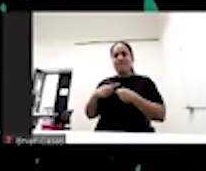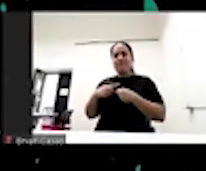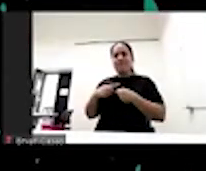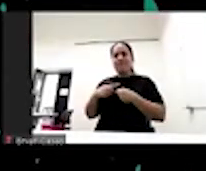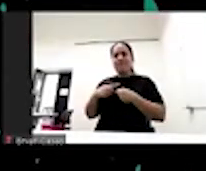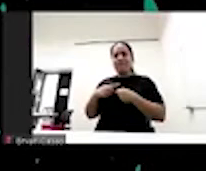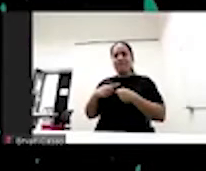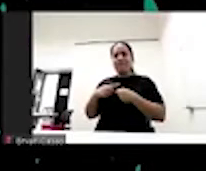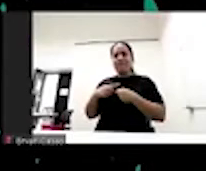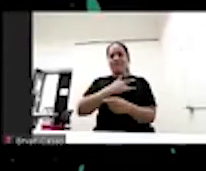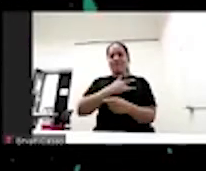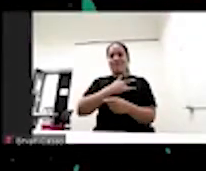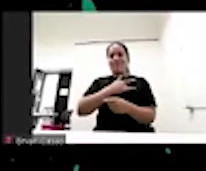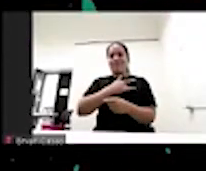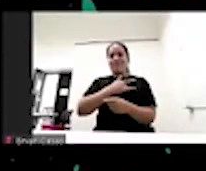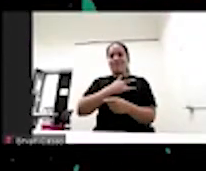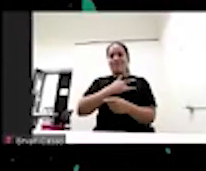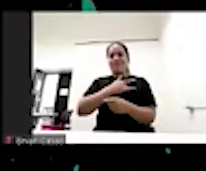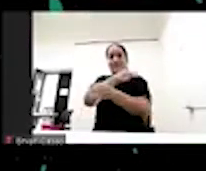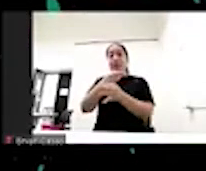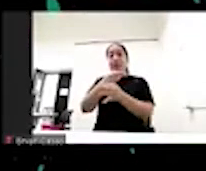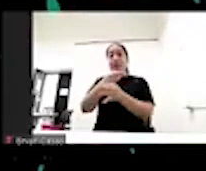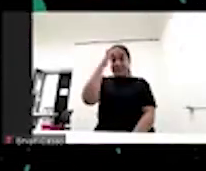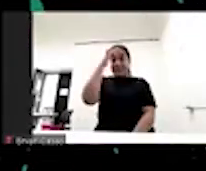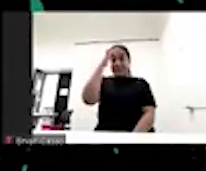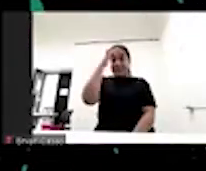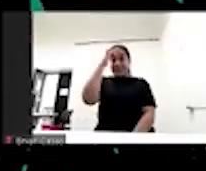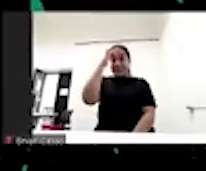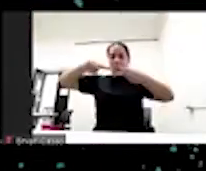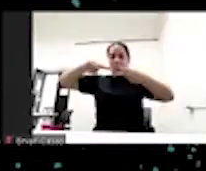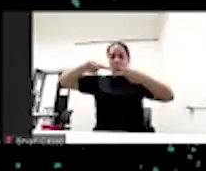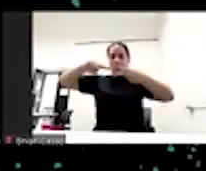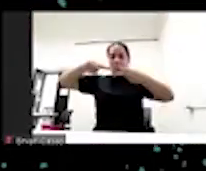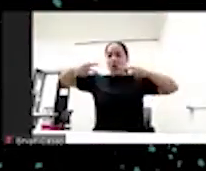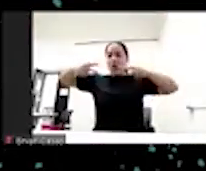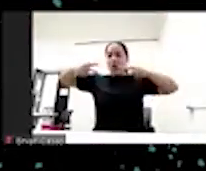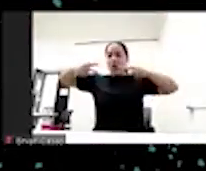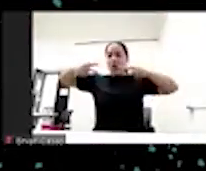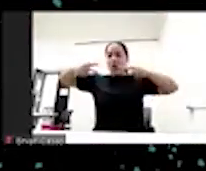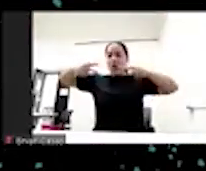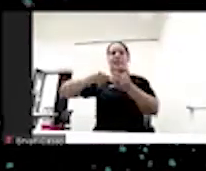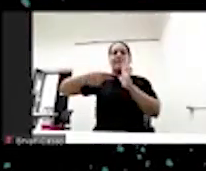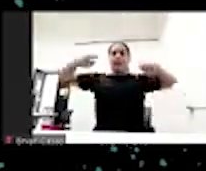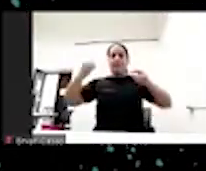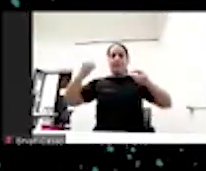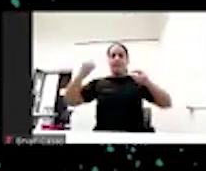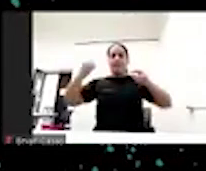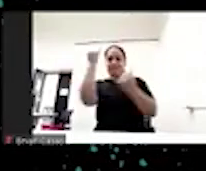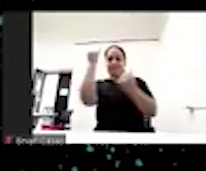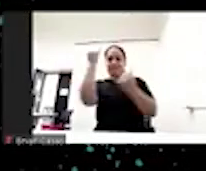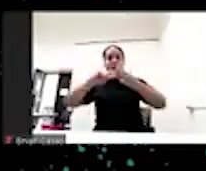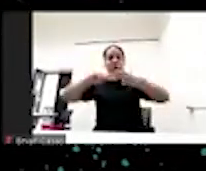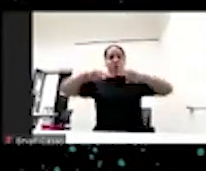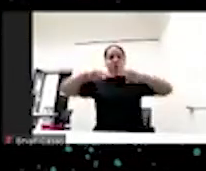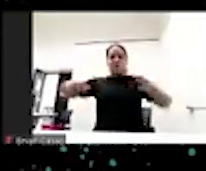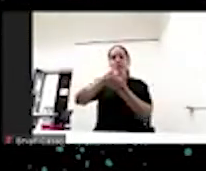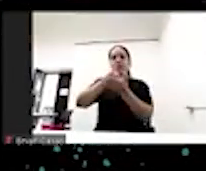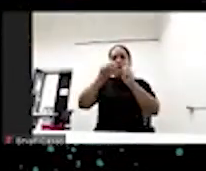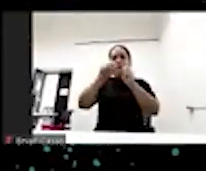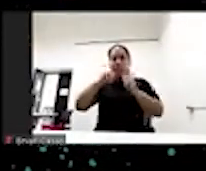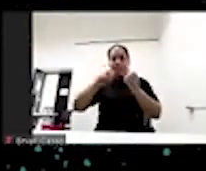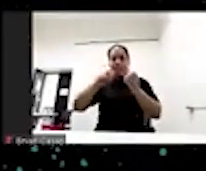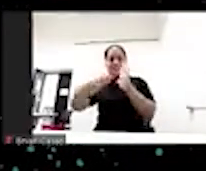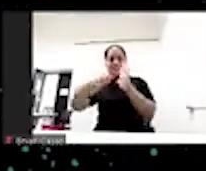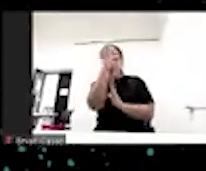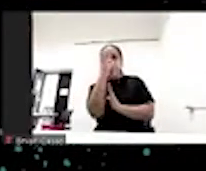la filosofía, la alteridad es lo contrario a la identidad, y en este sentido puede ser definida como la relación